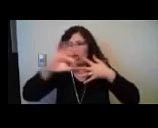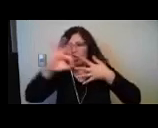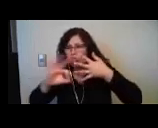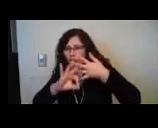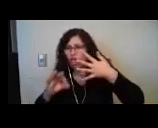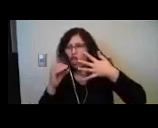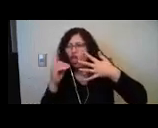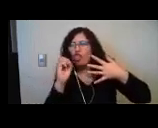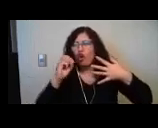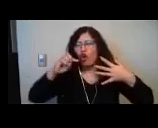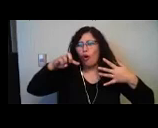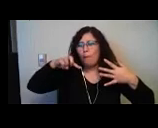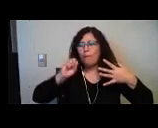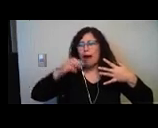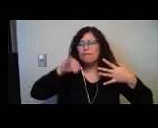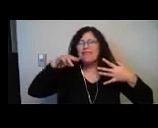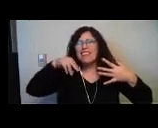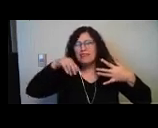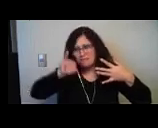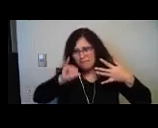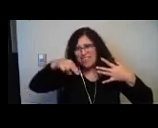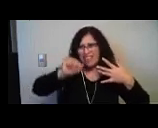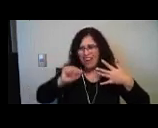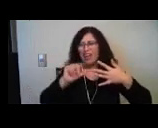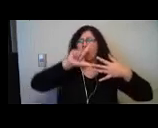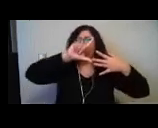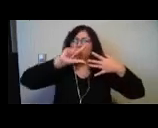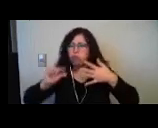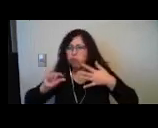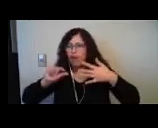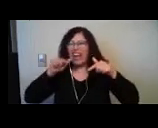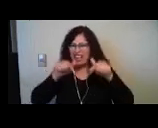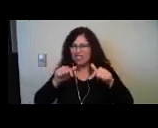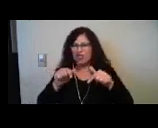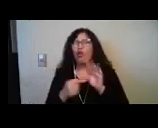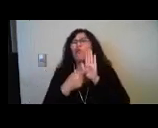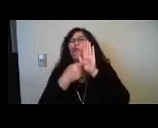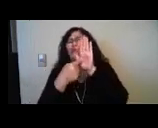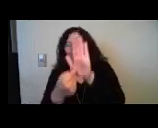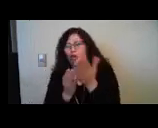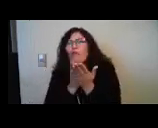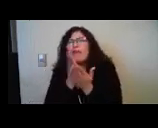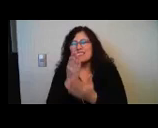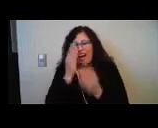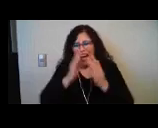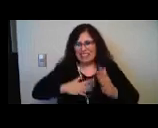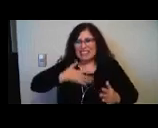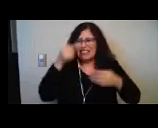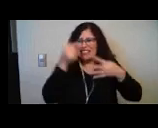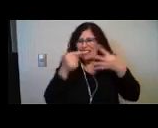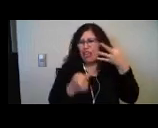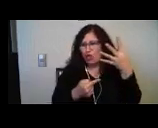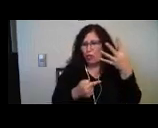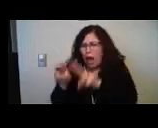que va a repercutir en aparición de estos típicos temblores, ¿cierto? Y demás manifestaciones clínicas que